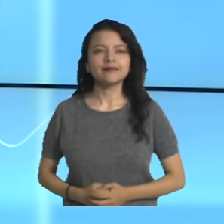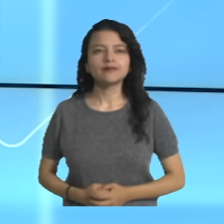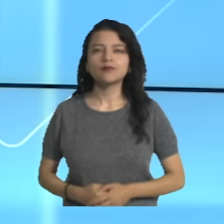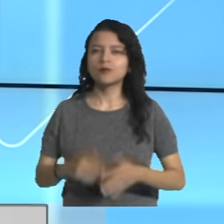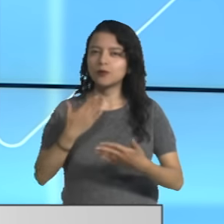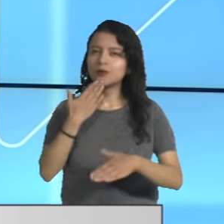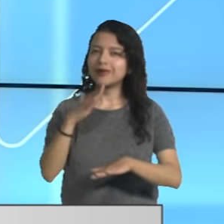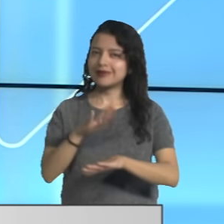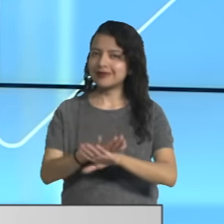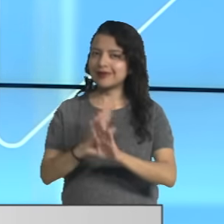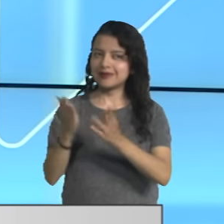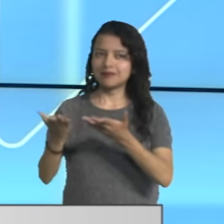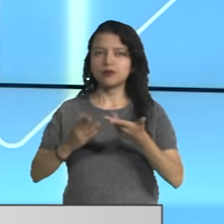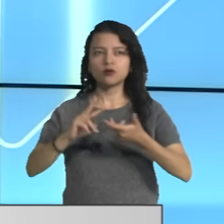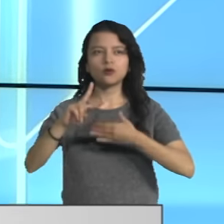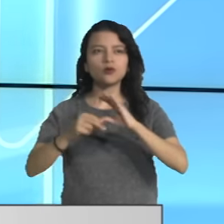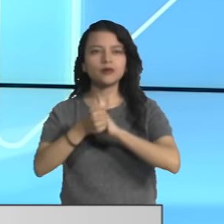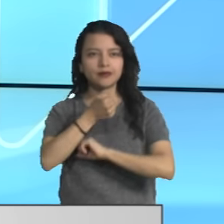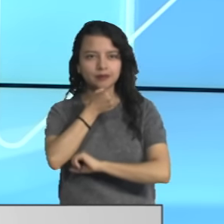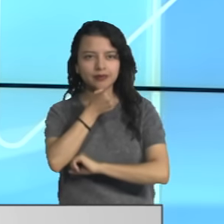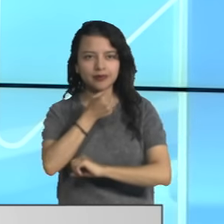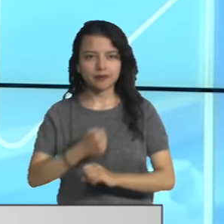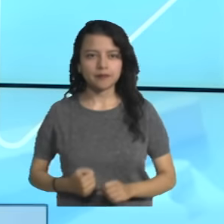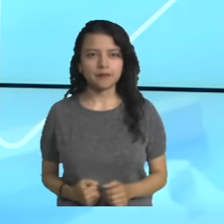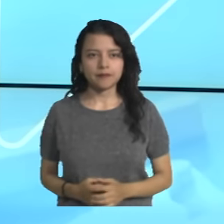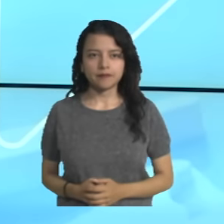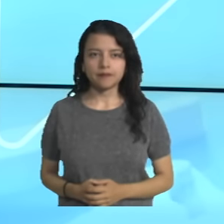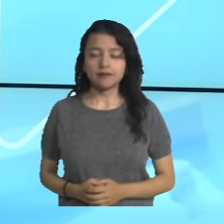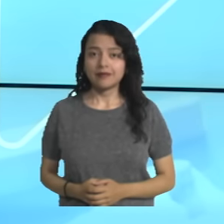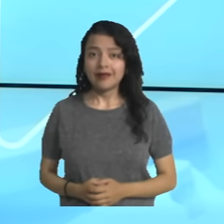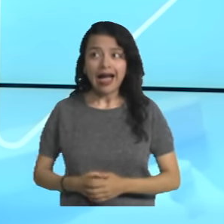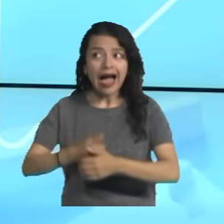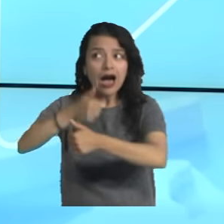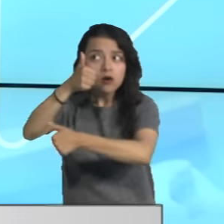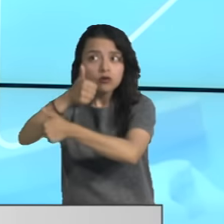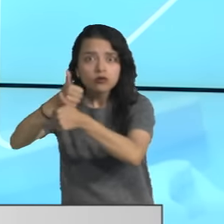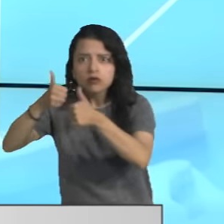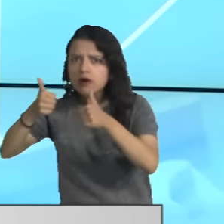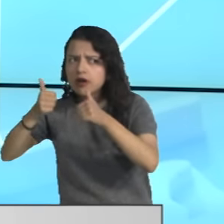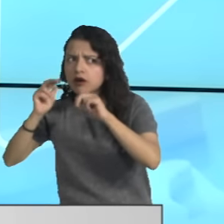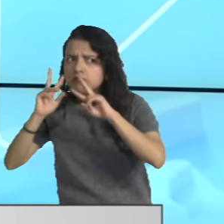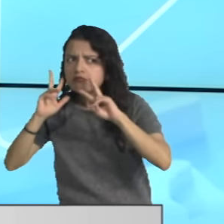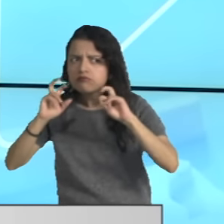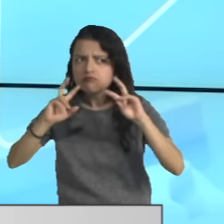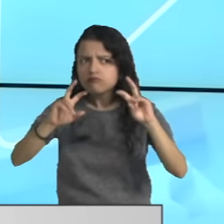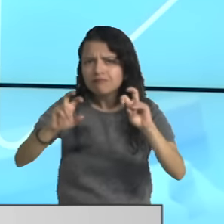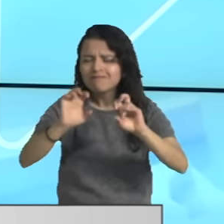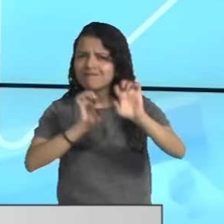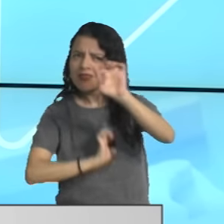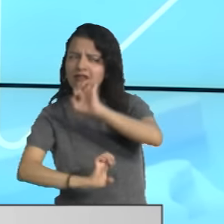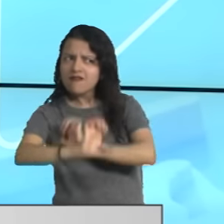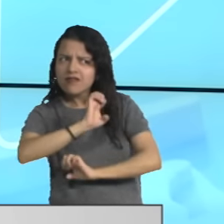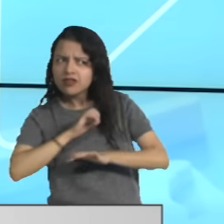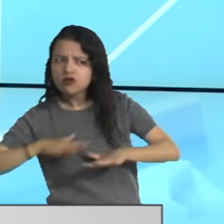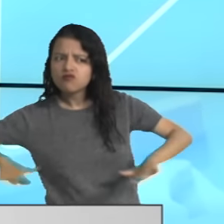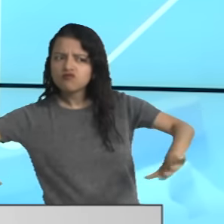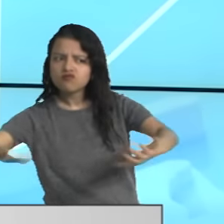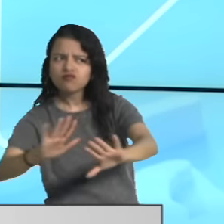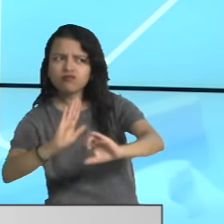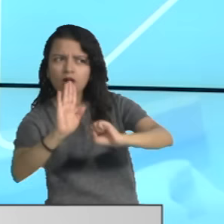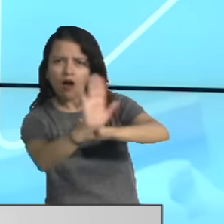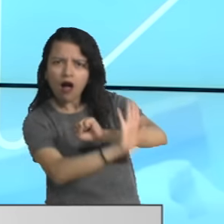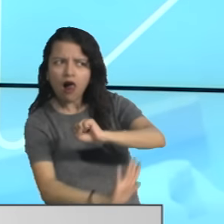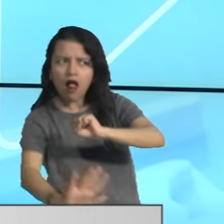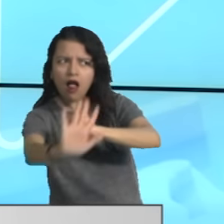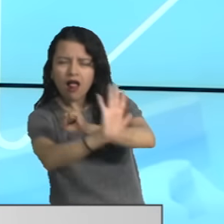Muy buenas tardes, bienvenidos a Noticentro 1 CMI. Las autoridades llevan a cabo una ofensiva militar a esta hora en el departamento